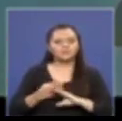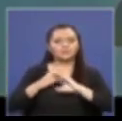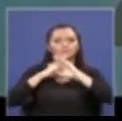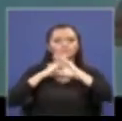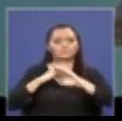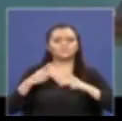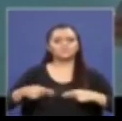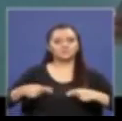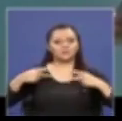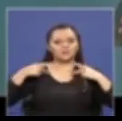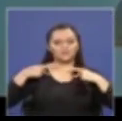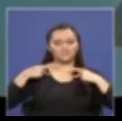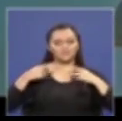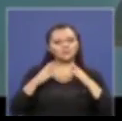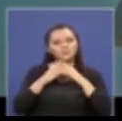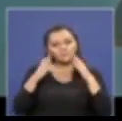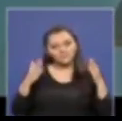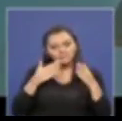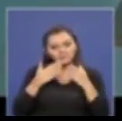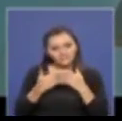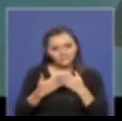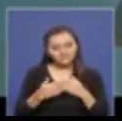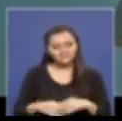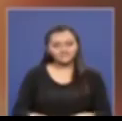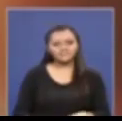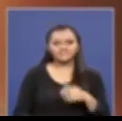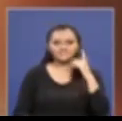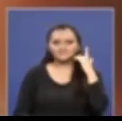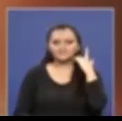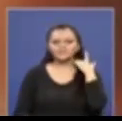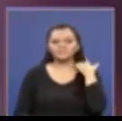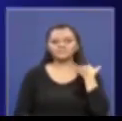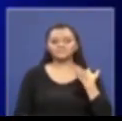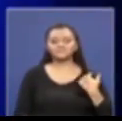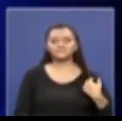defensa de la vida. Muy amables, gracias por haberme escuchado.